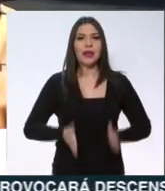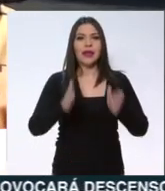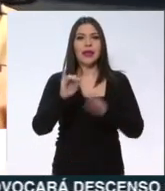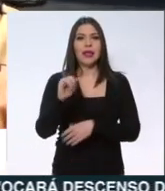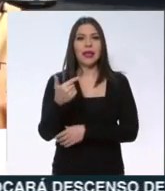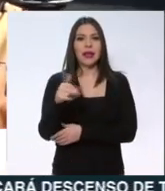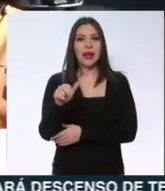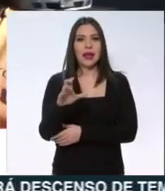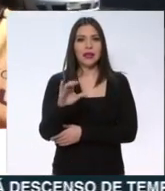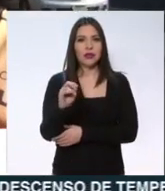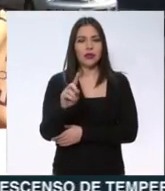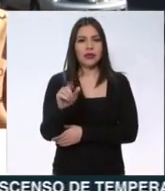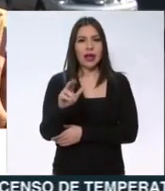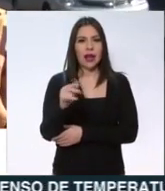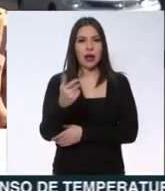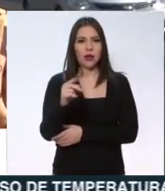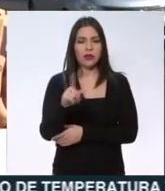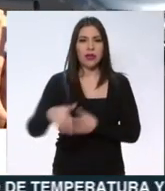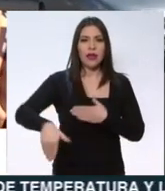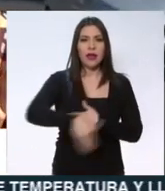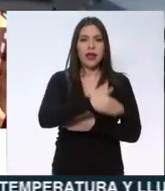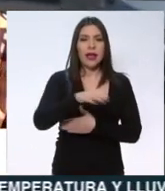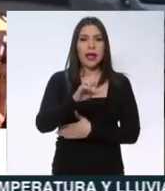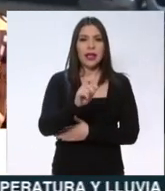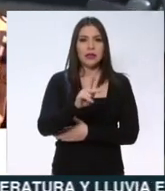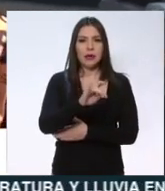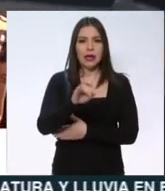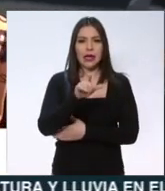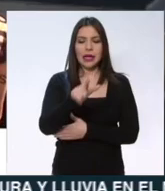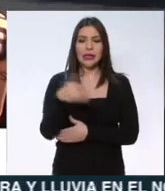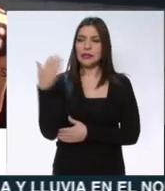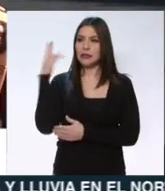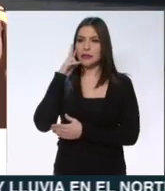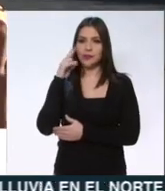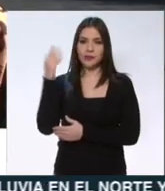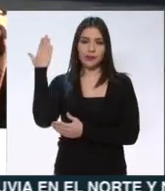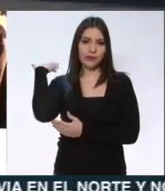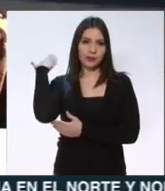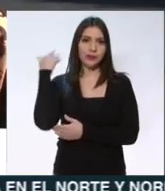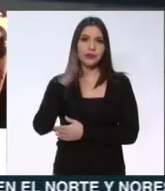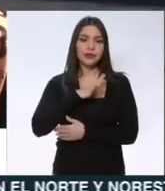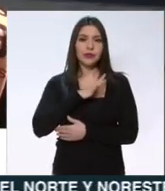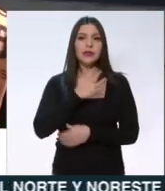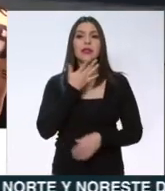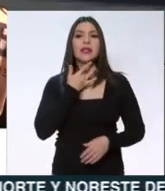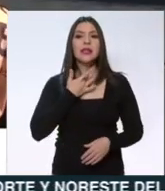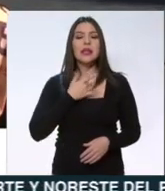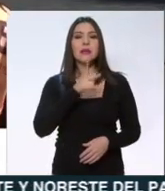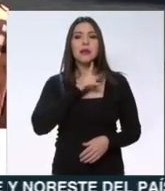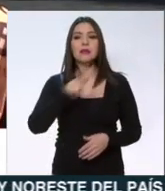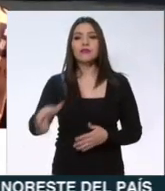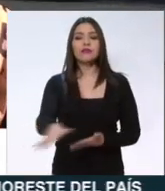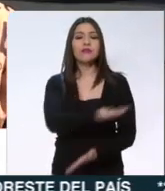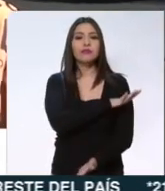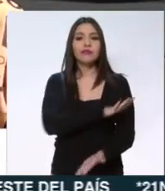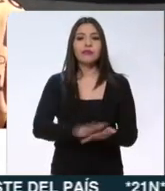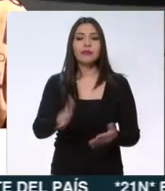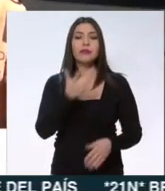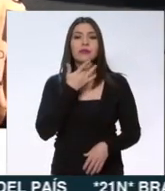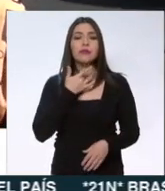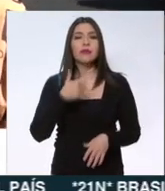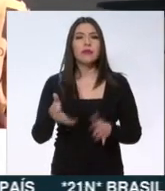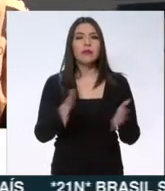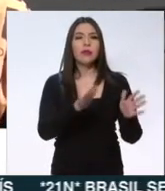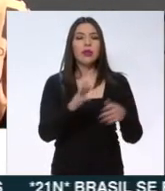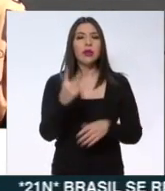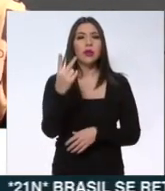Francisco Espejel. Aquí a mi espalda hay una gasolinera de Pemex que ya no tiene abasto de gasolina. Esto ocurrió alrededor